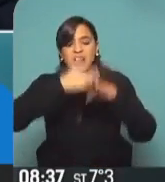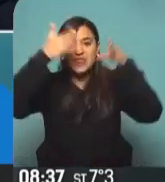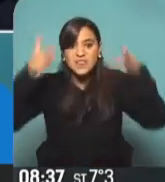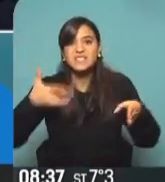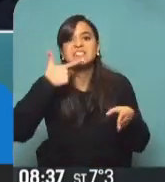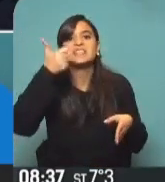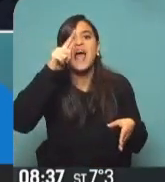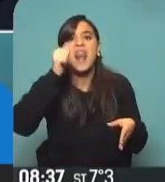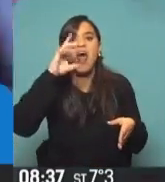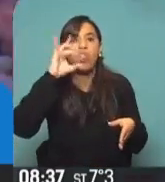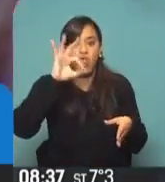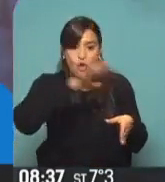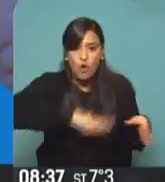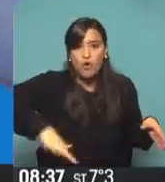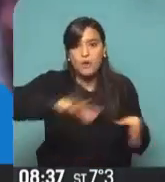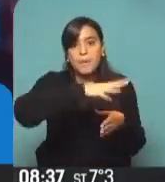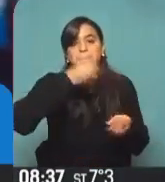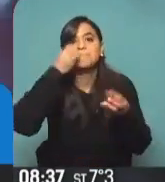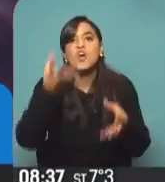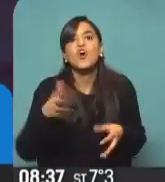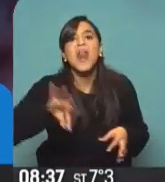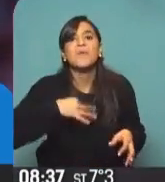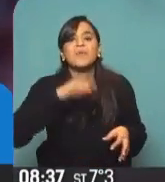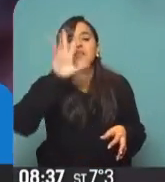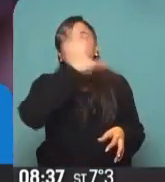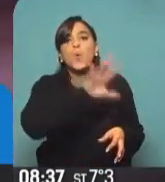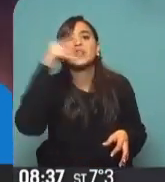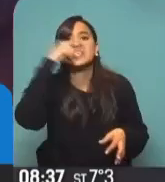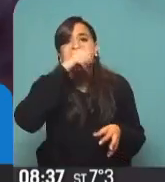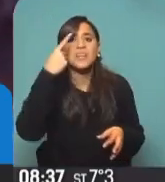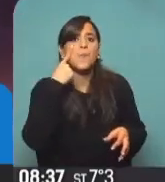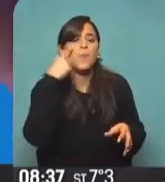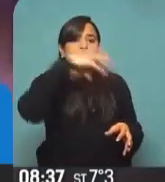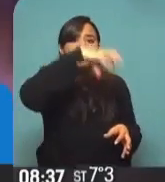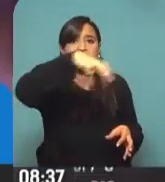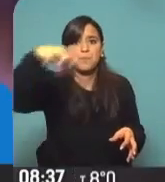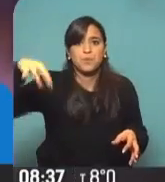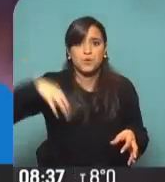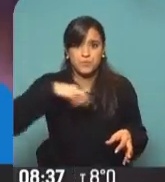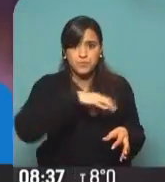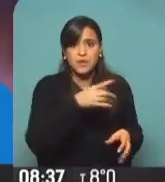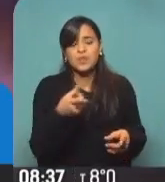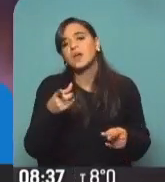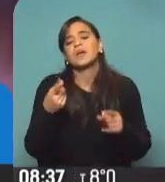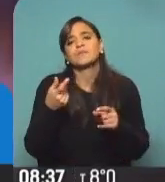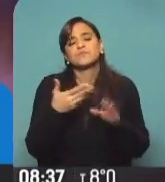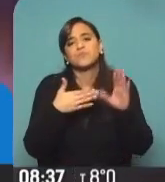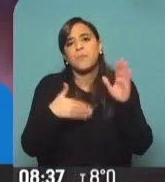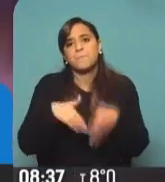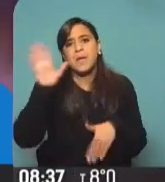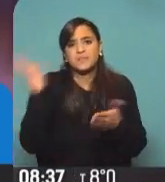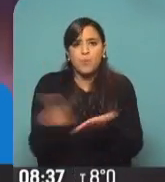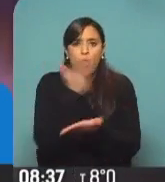salado que es la que mejora la vida te diría de 57 municipios de la provincia buenos aires teniendo 135 pero casi todos son los más importantes